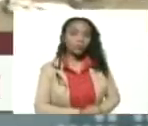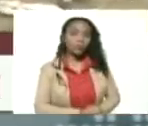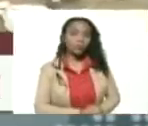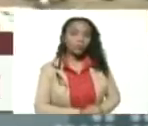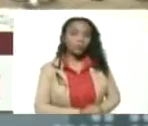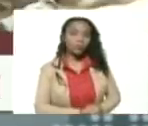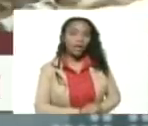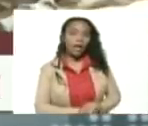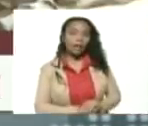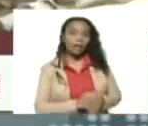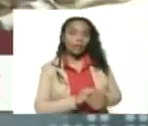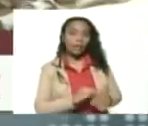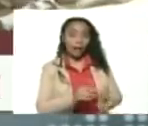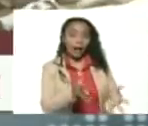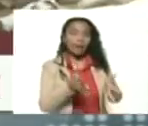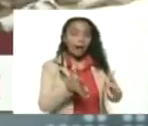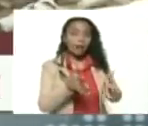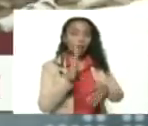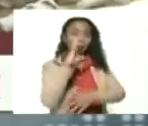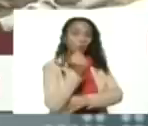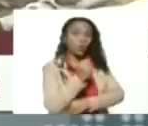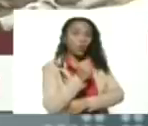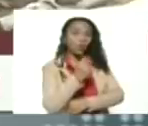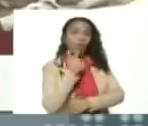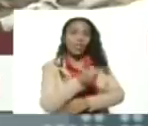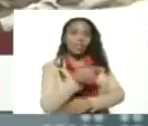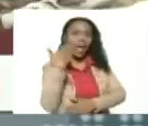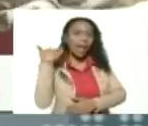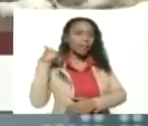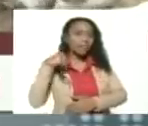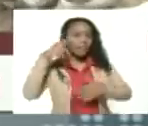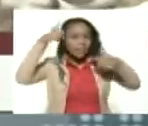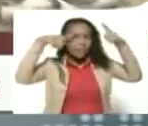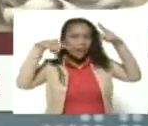tener los logros. Lo que decía el comandante Chávez, siempre lo recuerdo, la CABA.